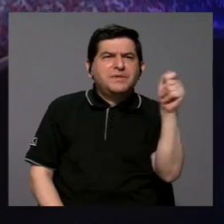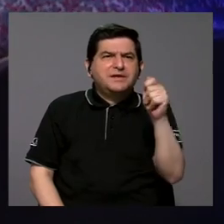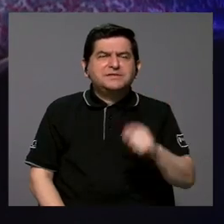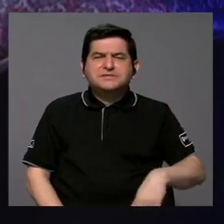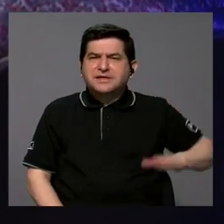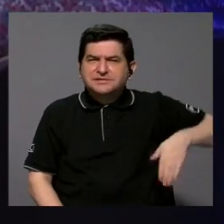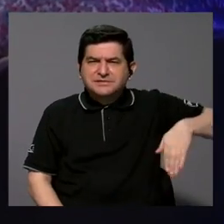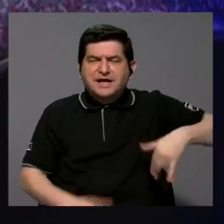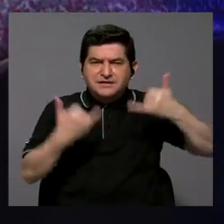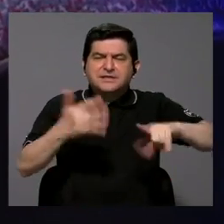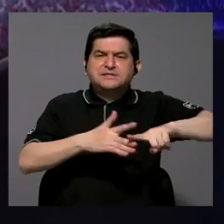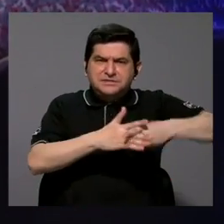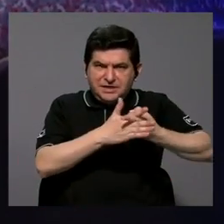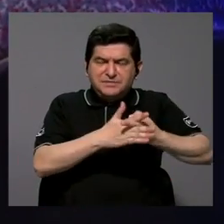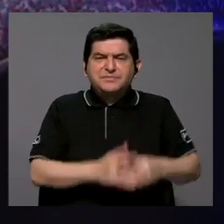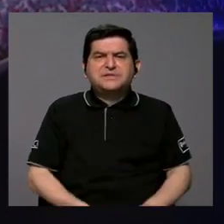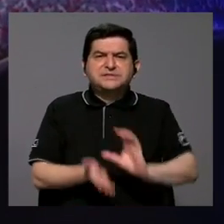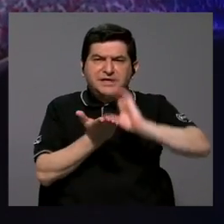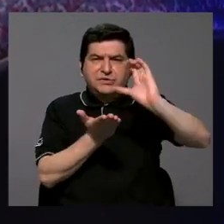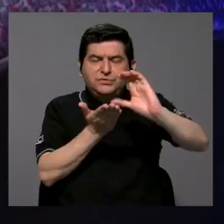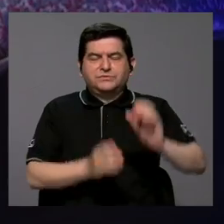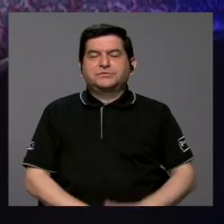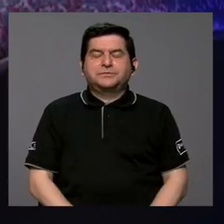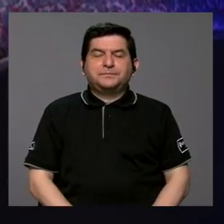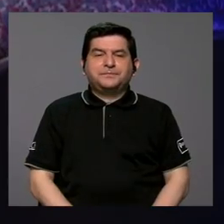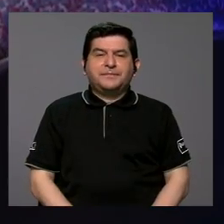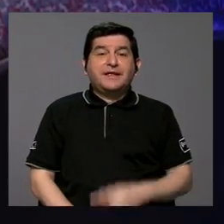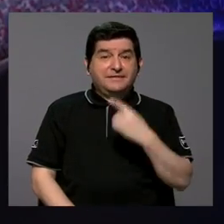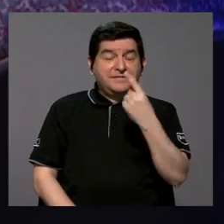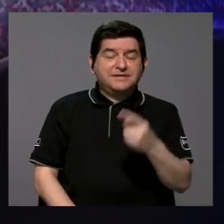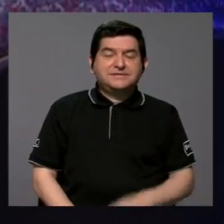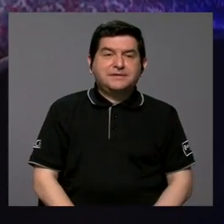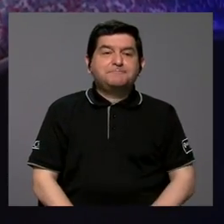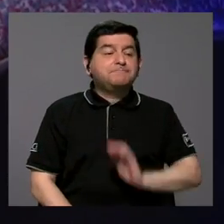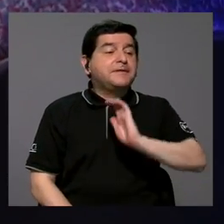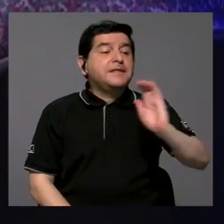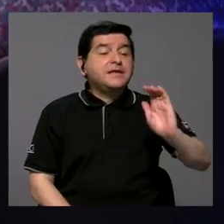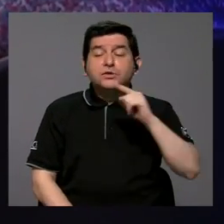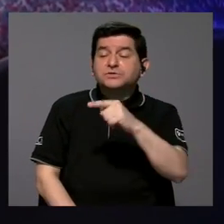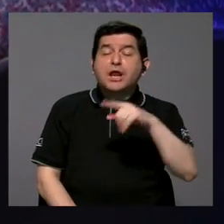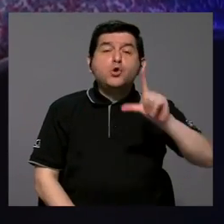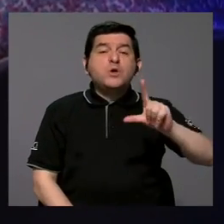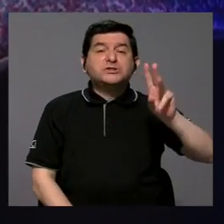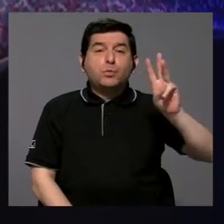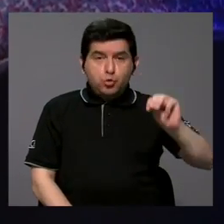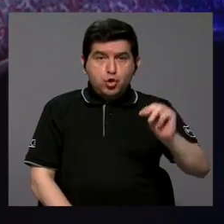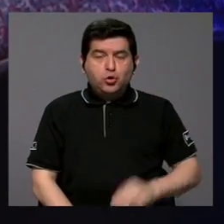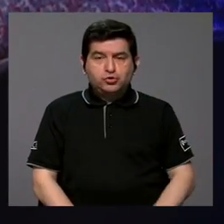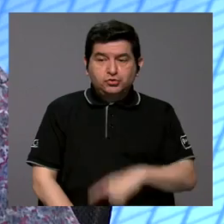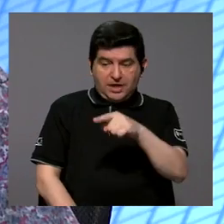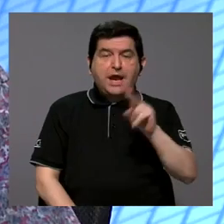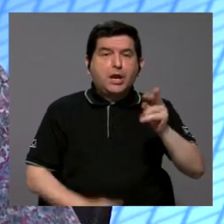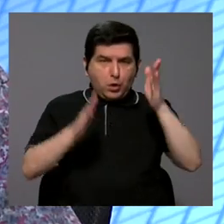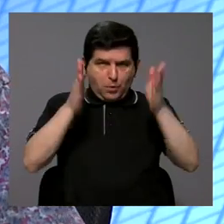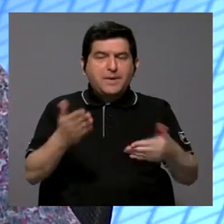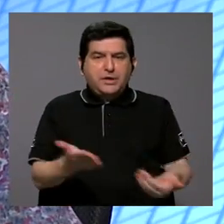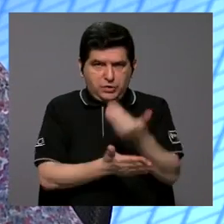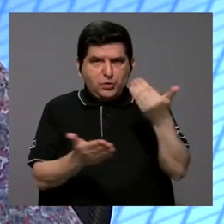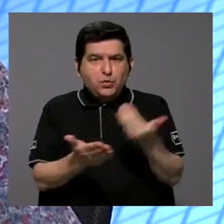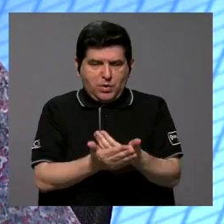tarde, después de que ya había empezado el curso, y dicen, niños, este es Luis Muñoz, va a ser su compañero